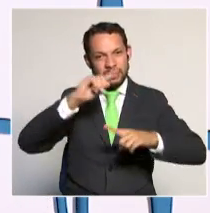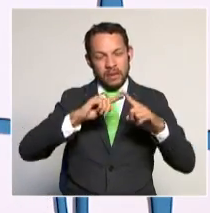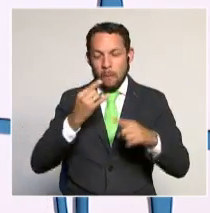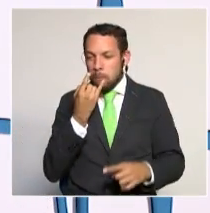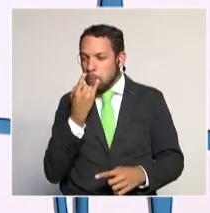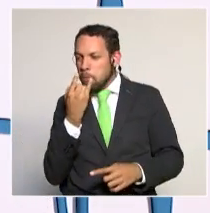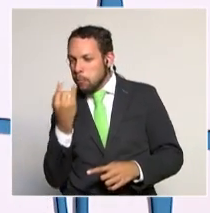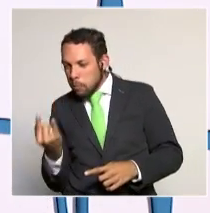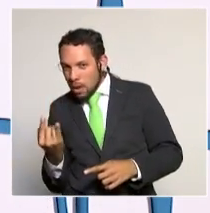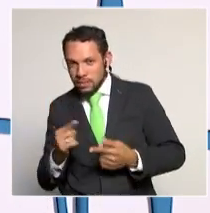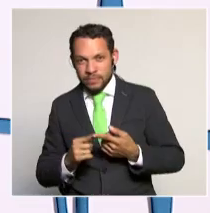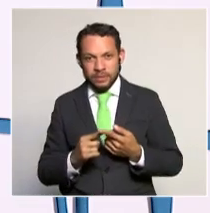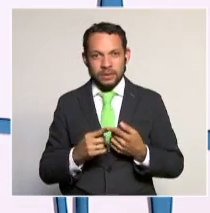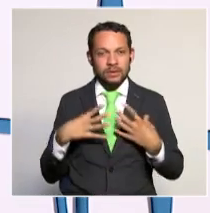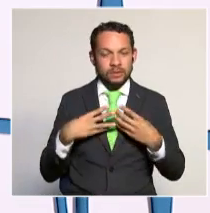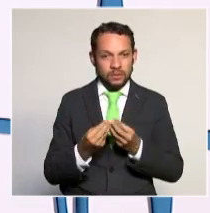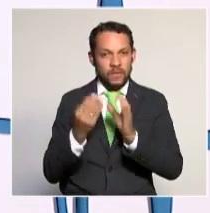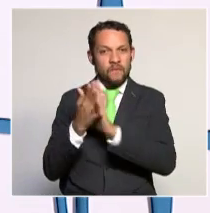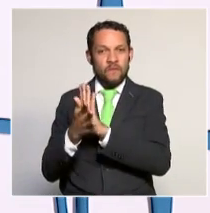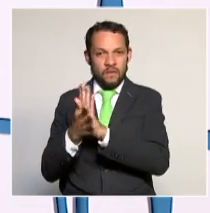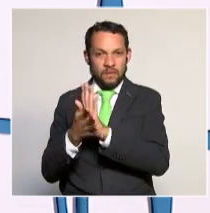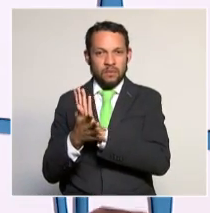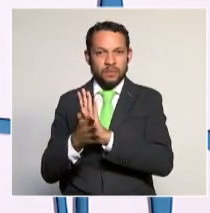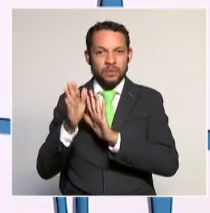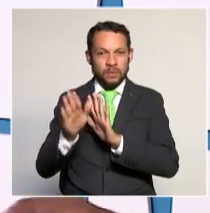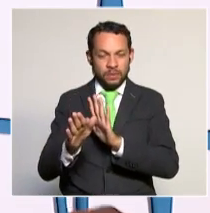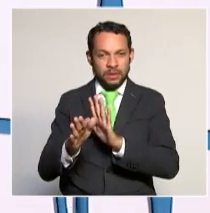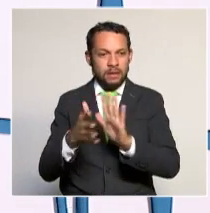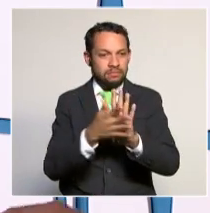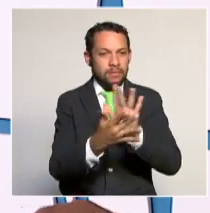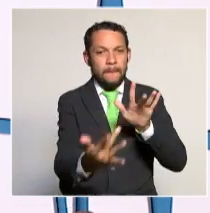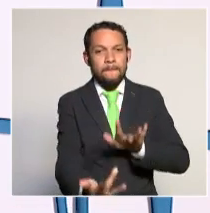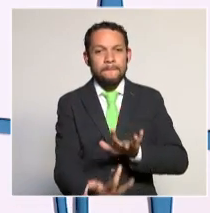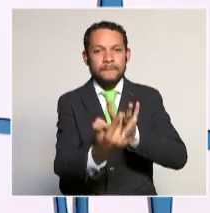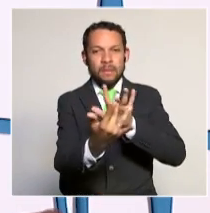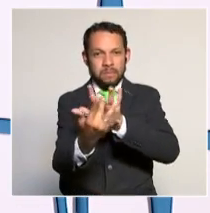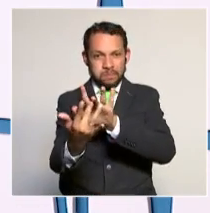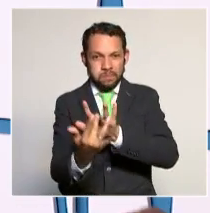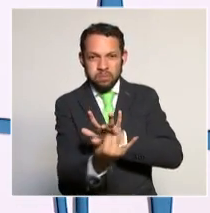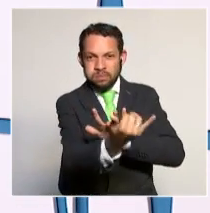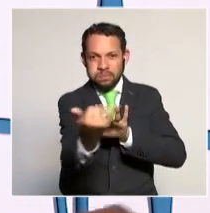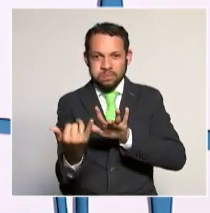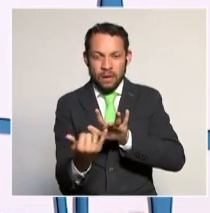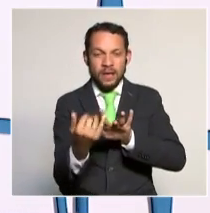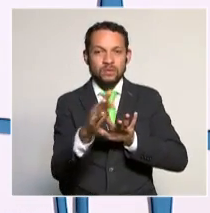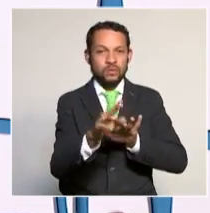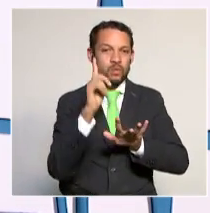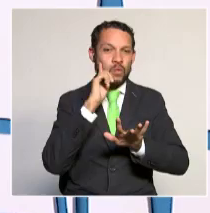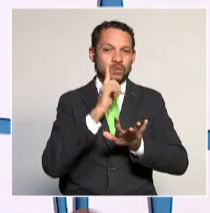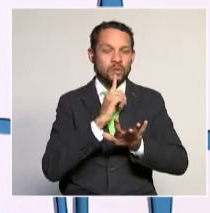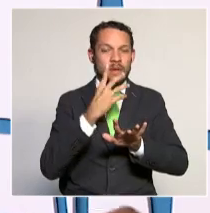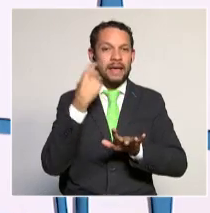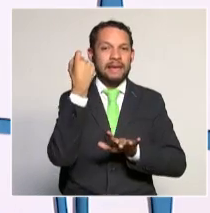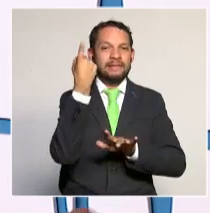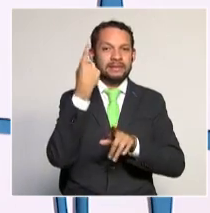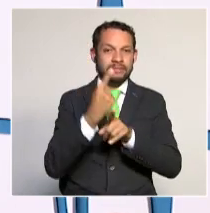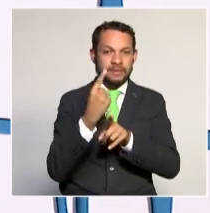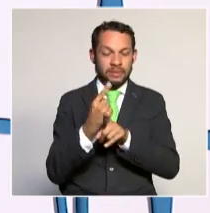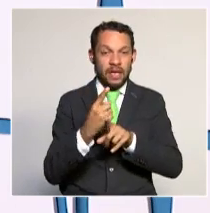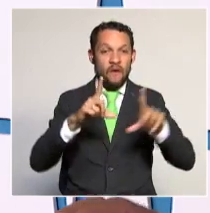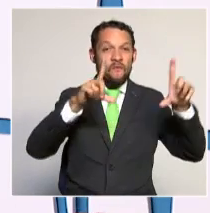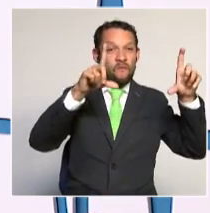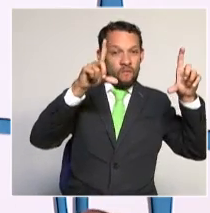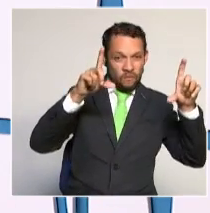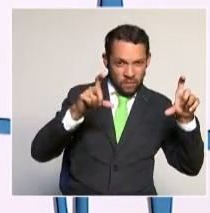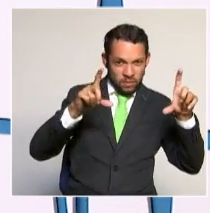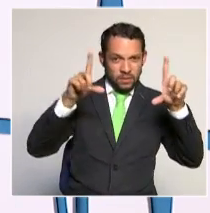interesante porque finalmente esta información le está llegando a muchísimas personas y qué bueno que ustedes entiendan con todas las imágenes